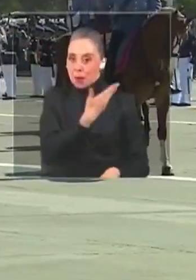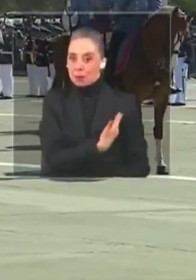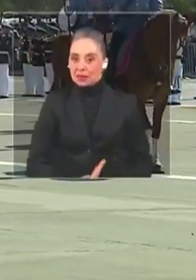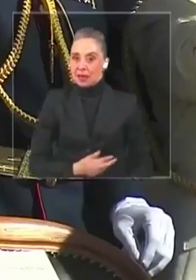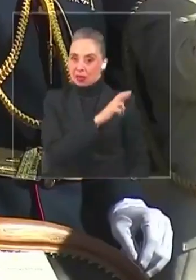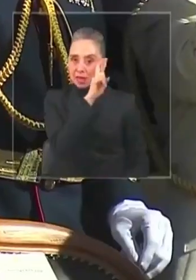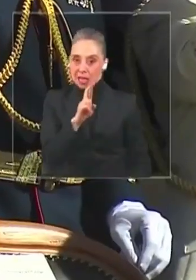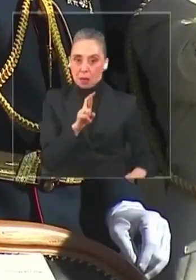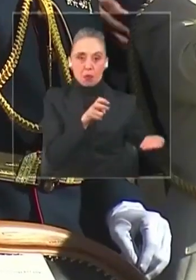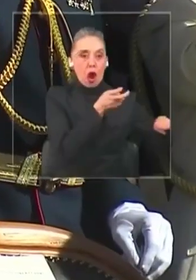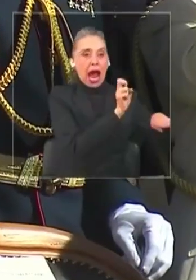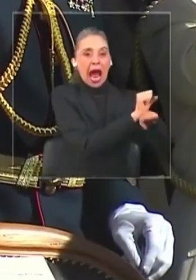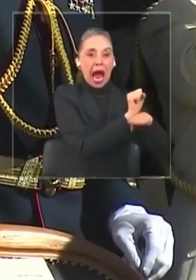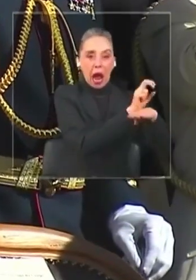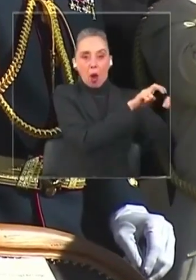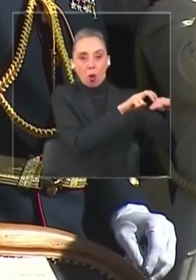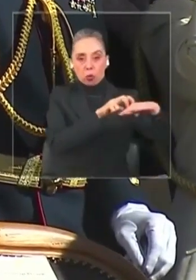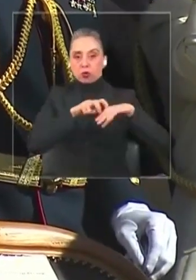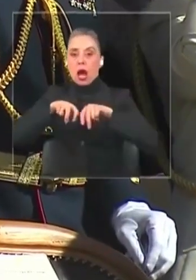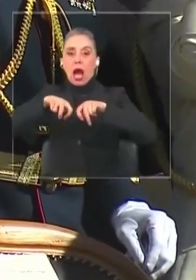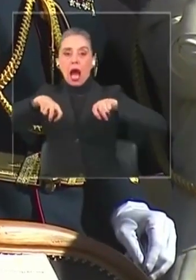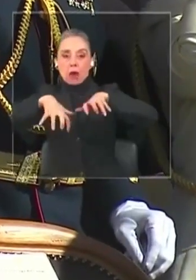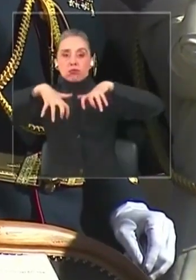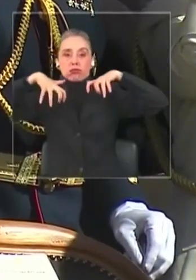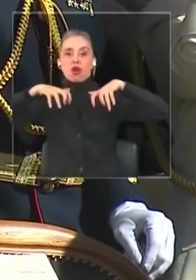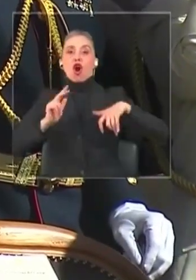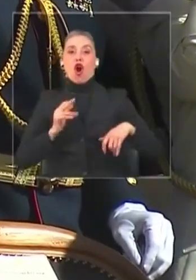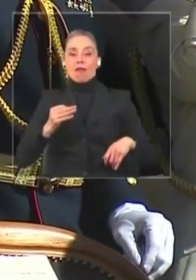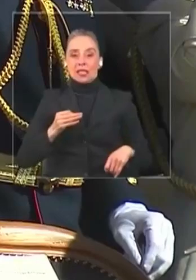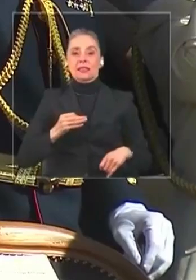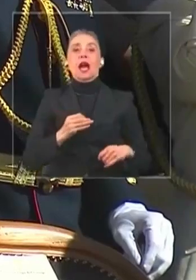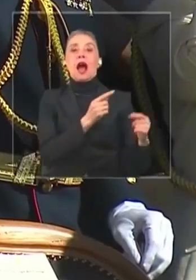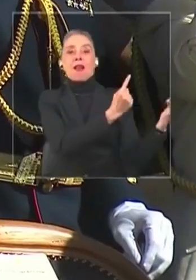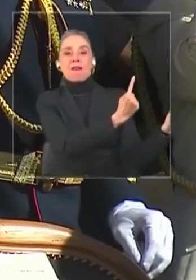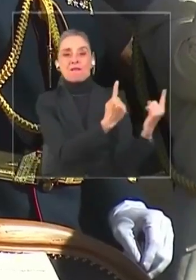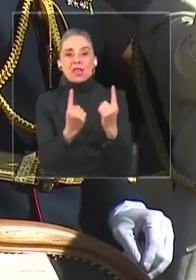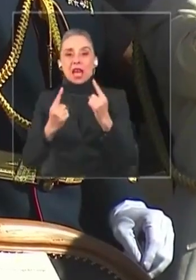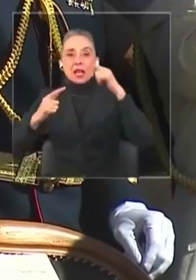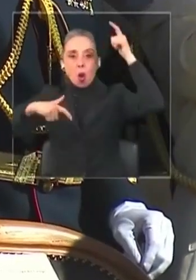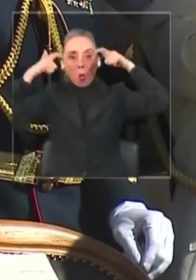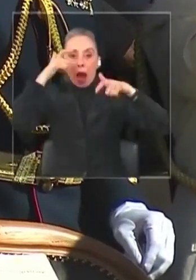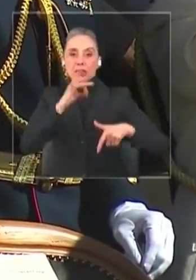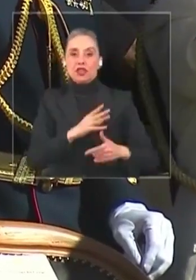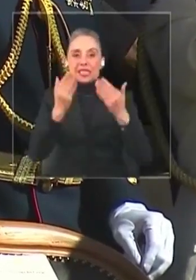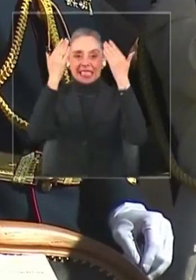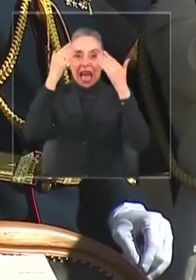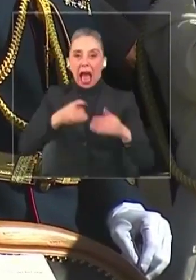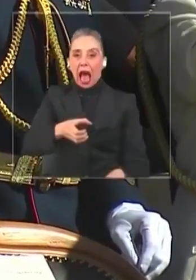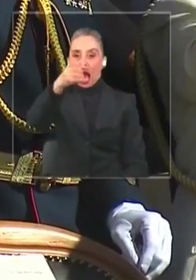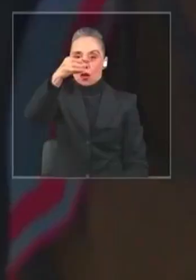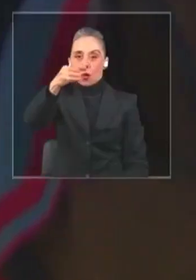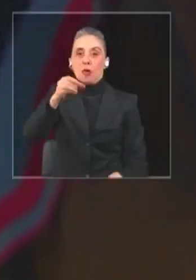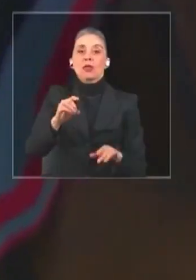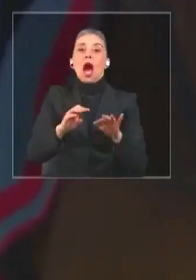la testera oficial, luego va a venir el saludo de los guasos chilenos encabezados por el club de